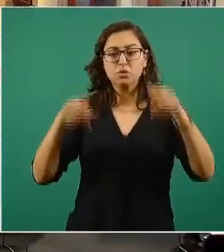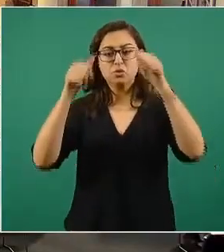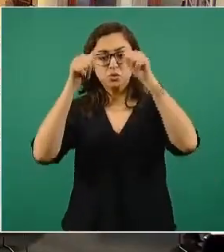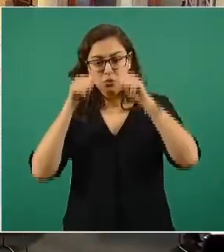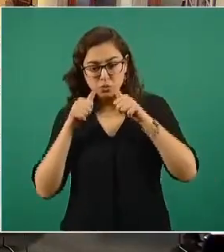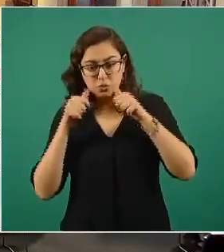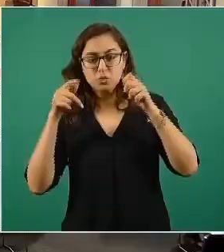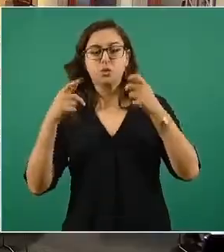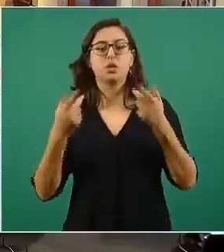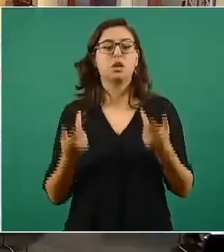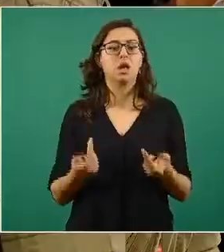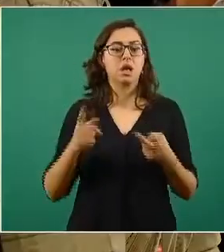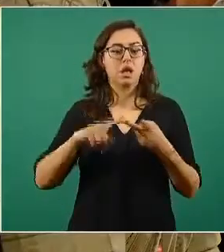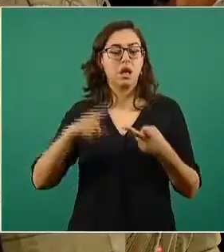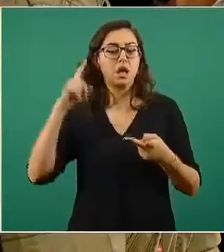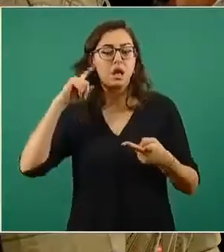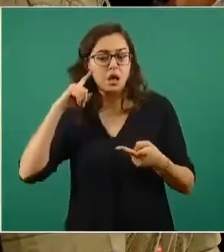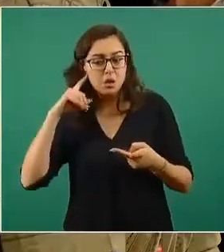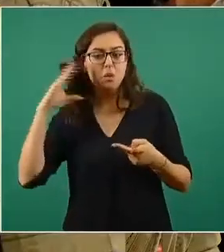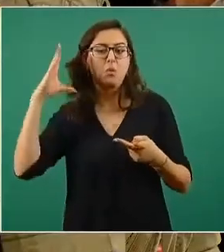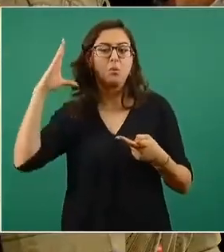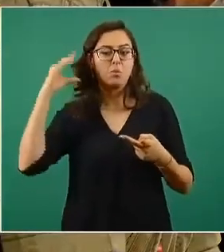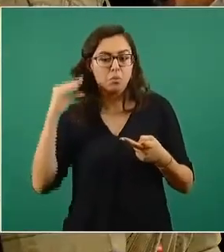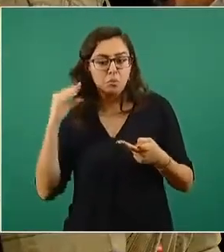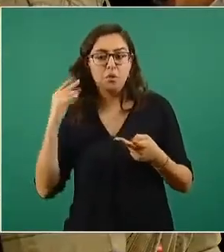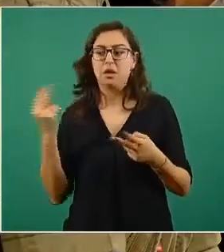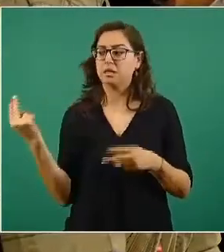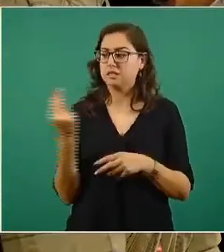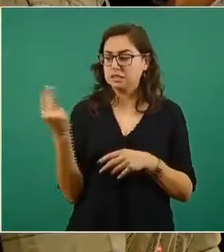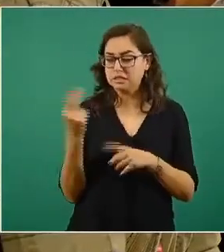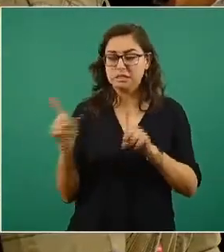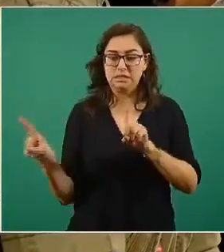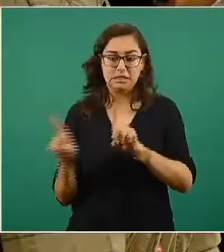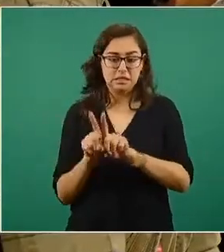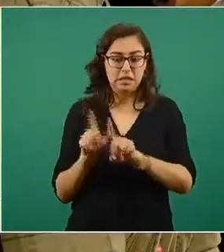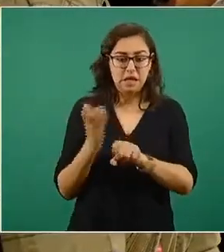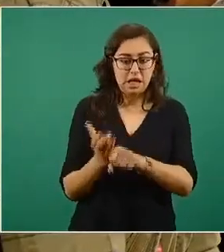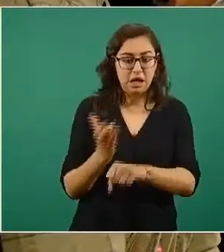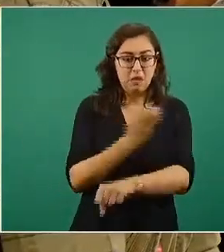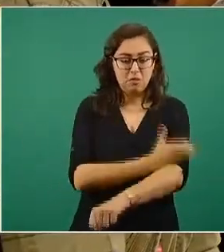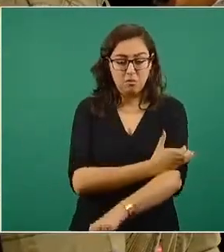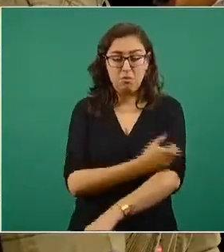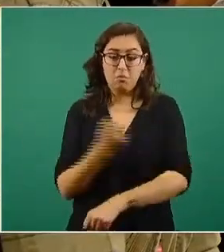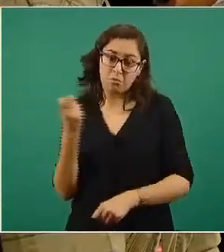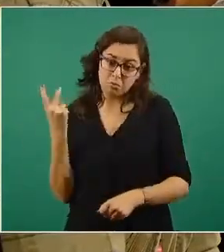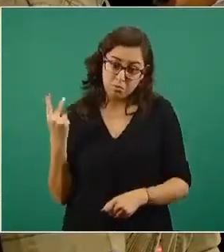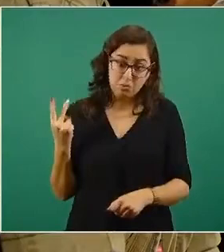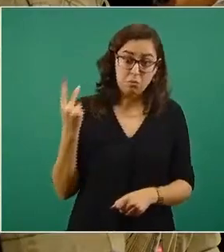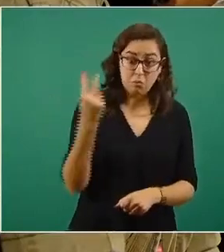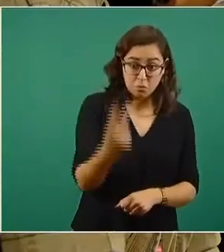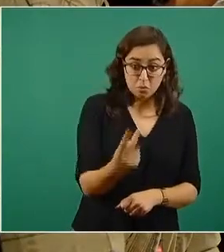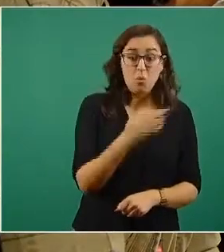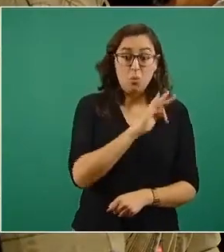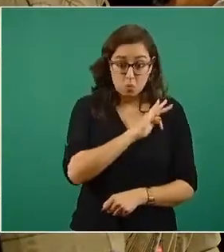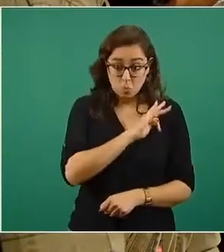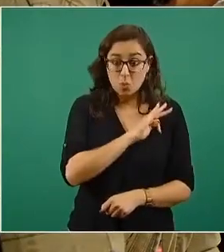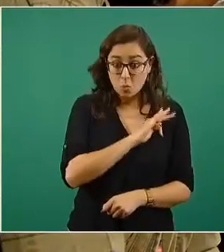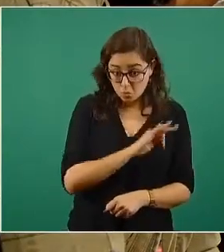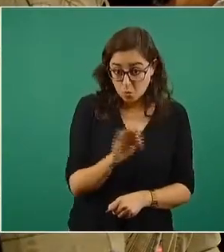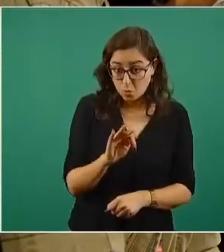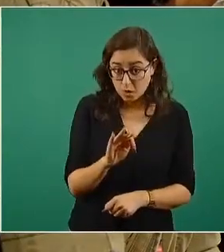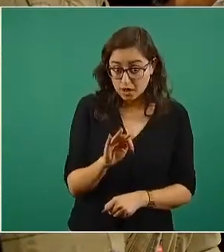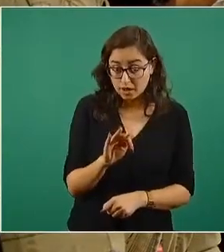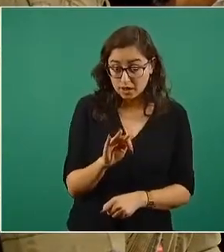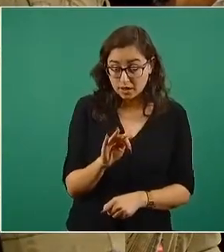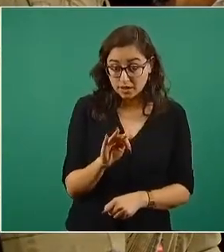personas que tienen debilidad auditiva y que necesitan de un acompañante, pero sí se podrán desplazar a estos centros de vacunación, ¿van a